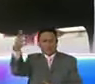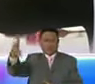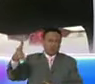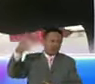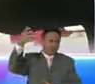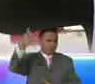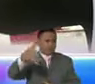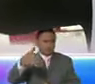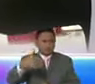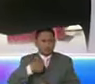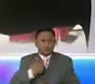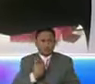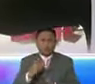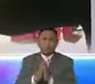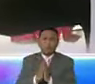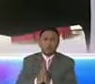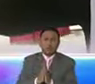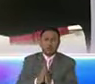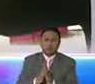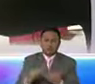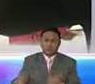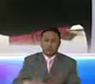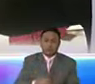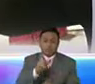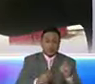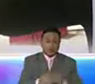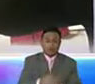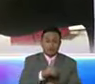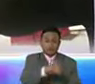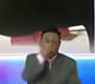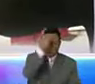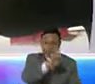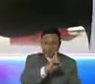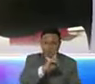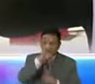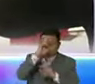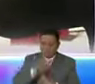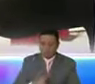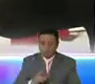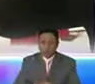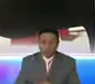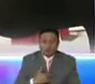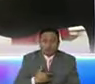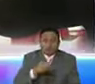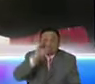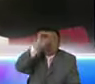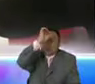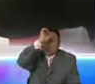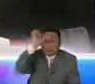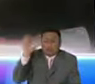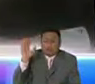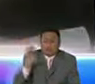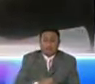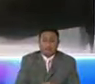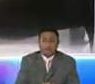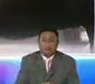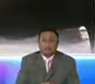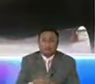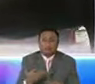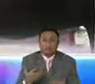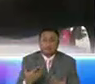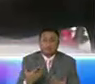estaba exigiendo que se cumpla con la voluntad del pueblo. No sabíamos todavía, no se habían pasado